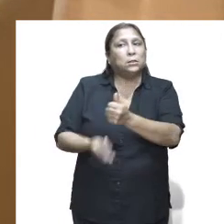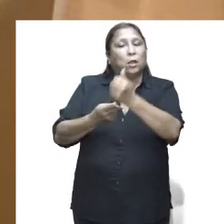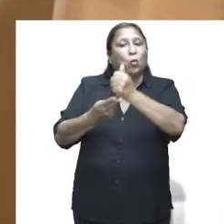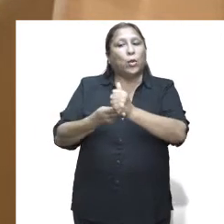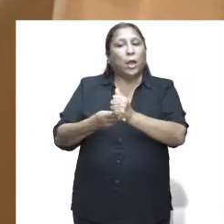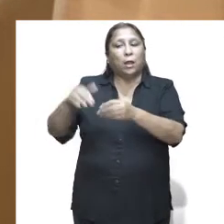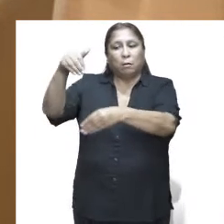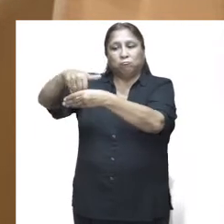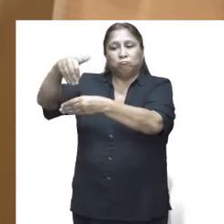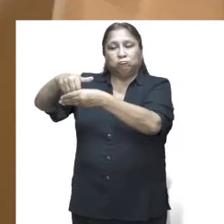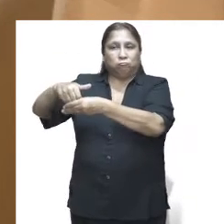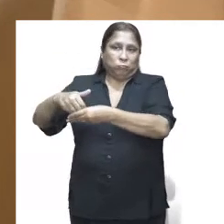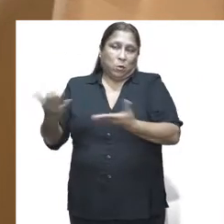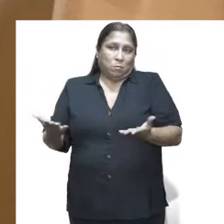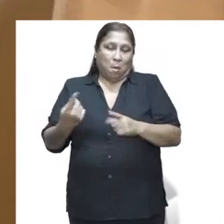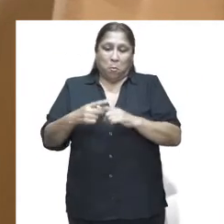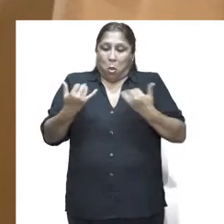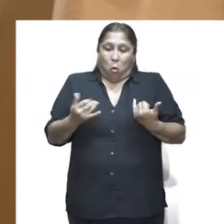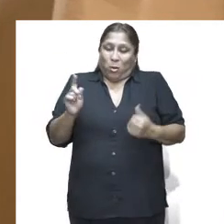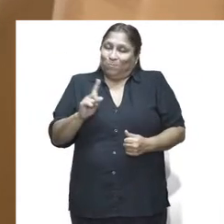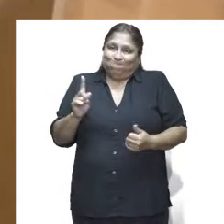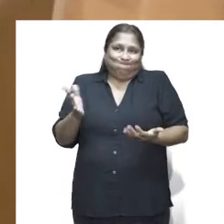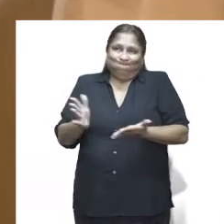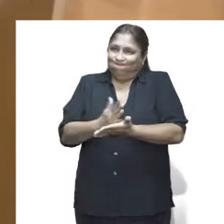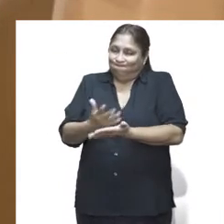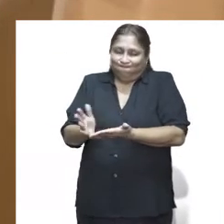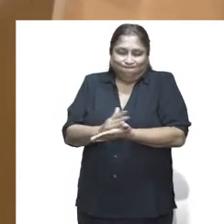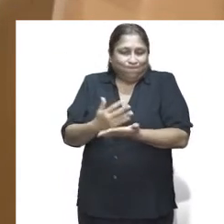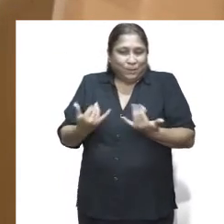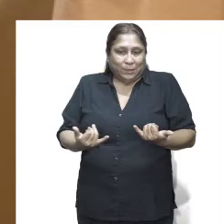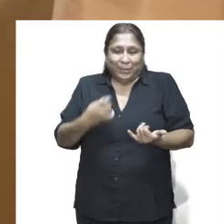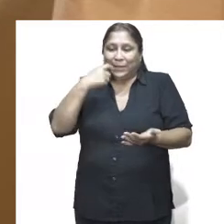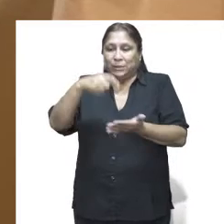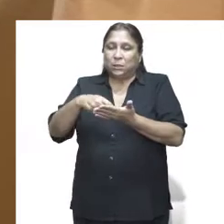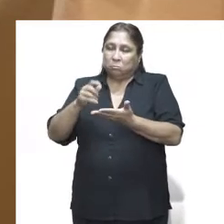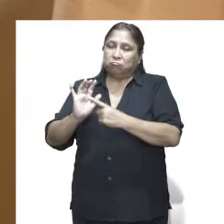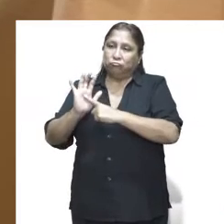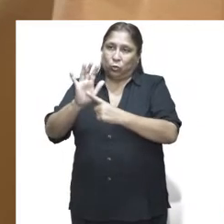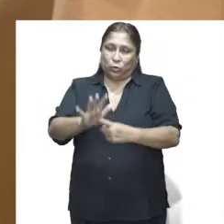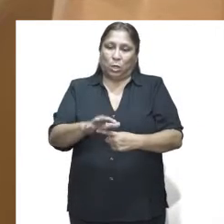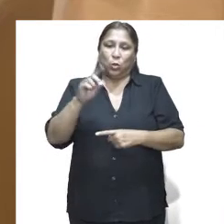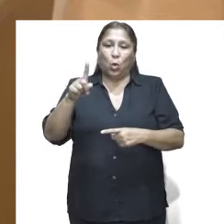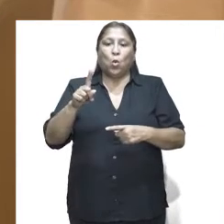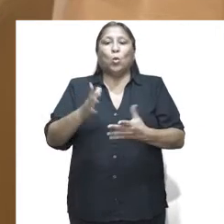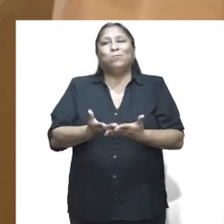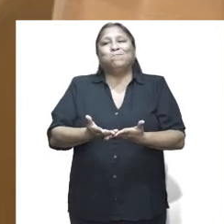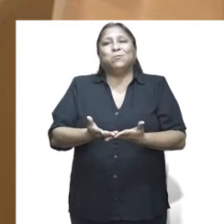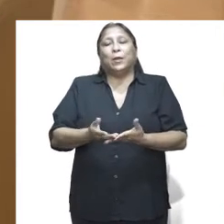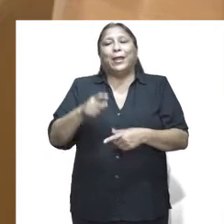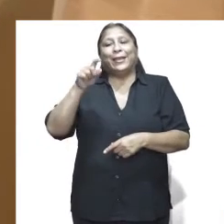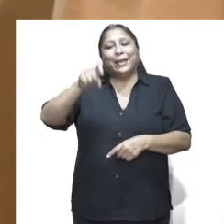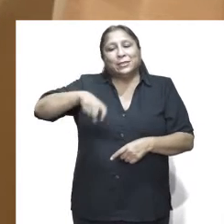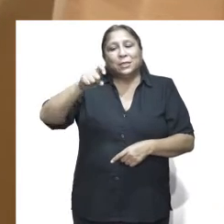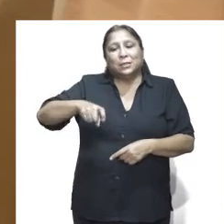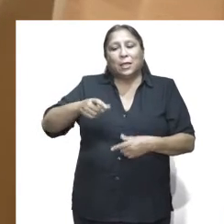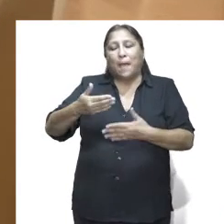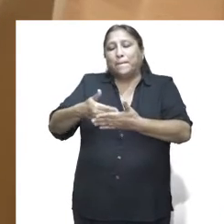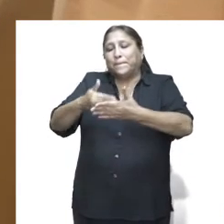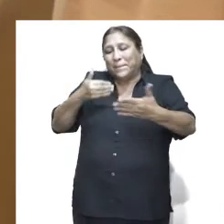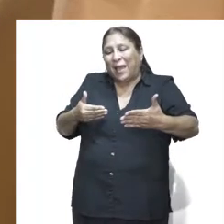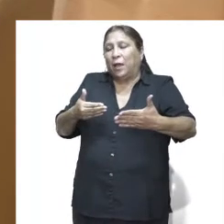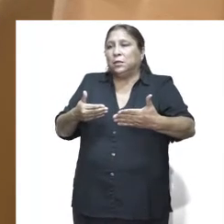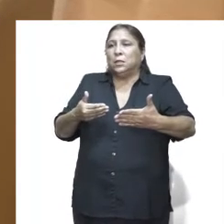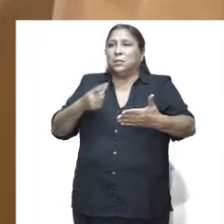Eso no se viene dando, se está señalando más bien una posición en que debería de requerirse previamente